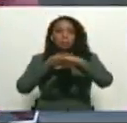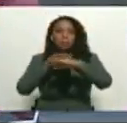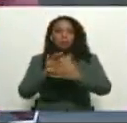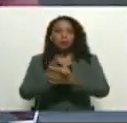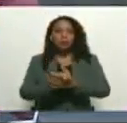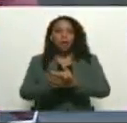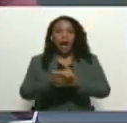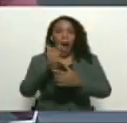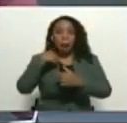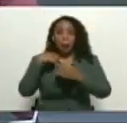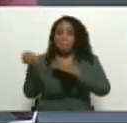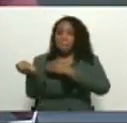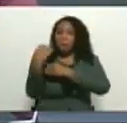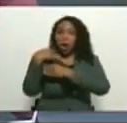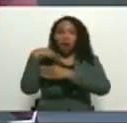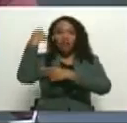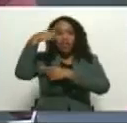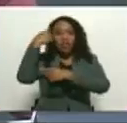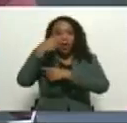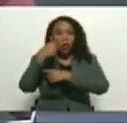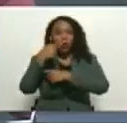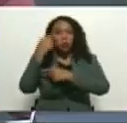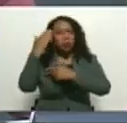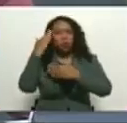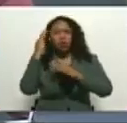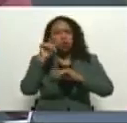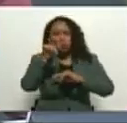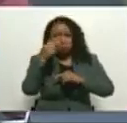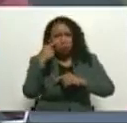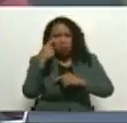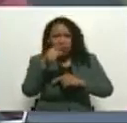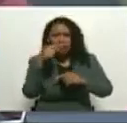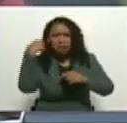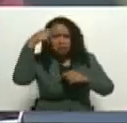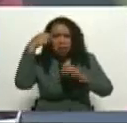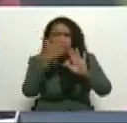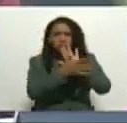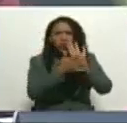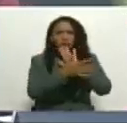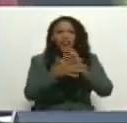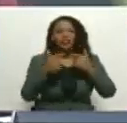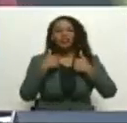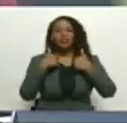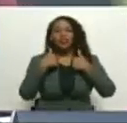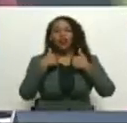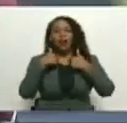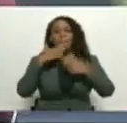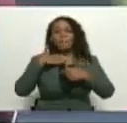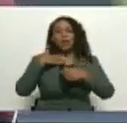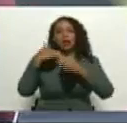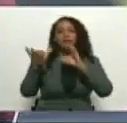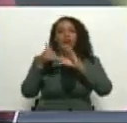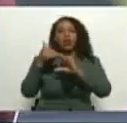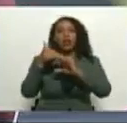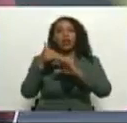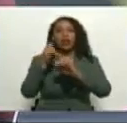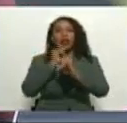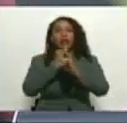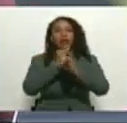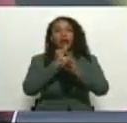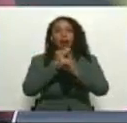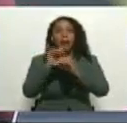un video que yo creo que, no sé si tú lo has visto, me llegó por las redes sociales, ¿verdad?